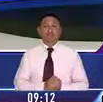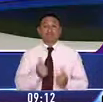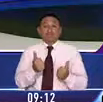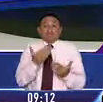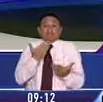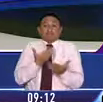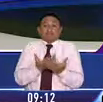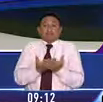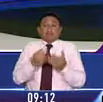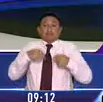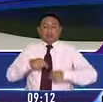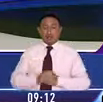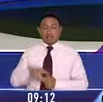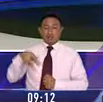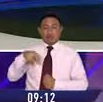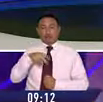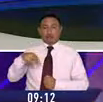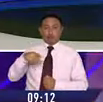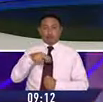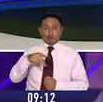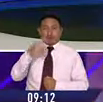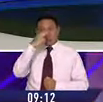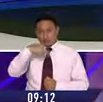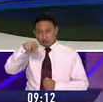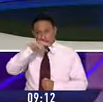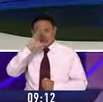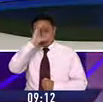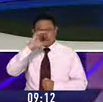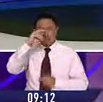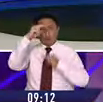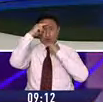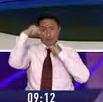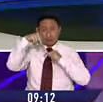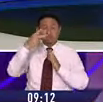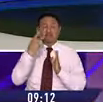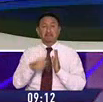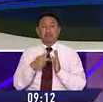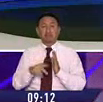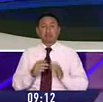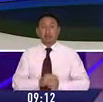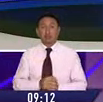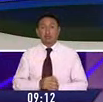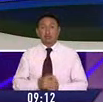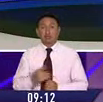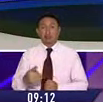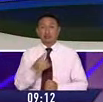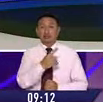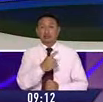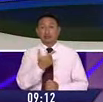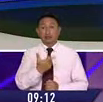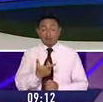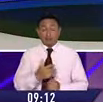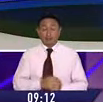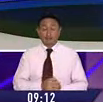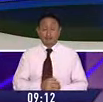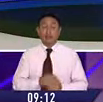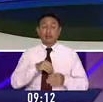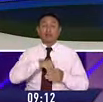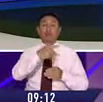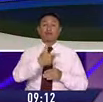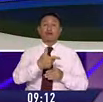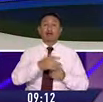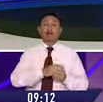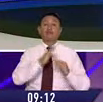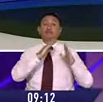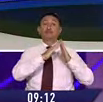Adriana Rojas caminando, buscando la noticia, mirando el panorama, qué es lo que está sucediendo justamente, María Mercedes, en los exteriores